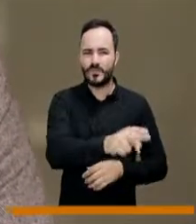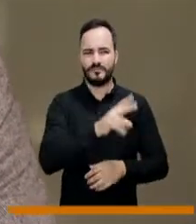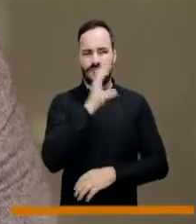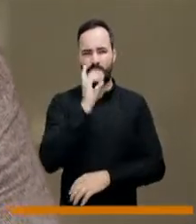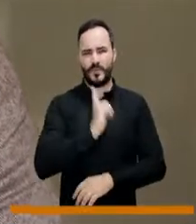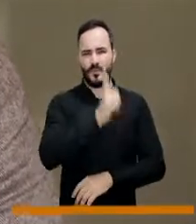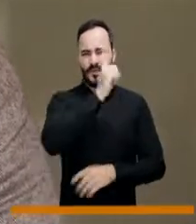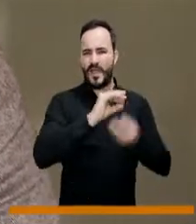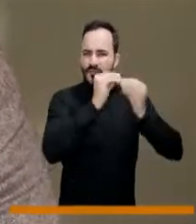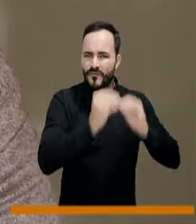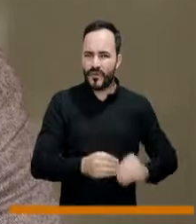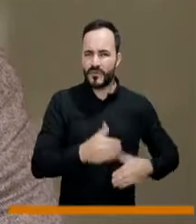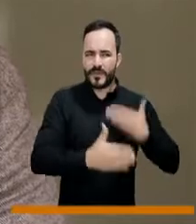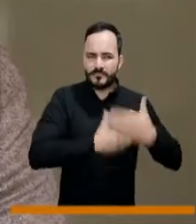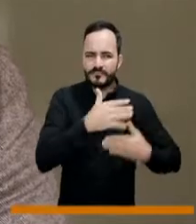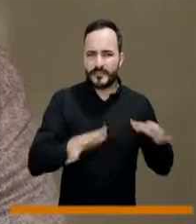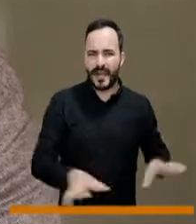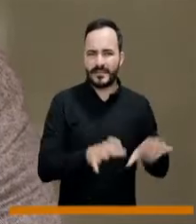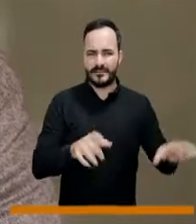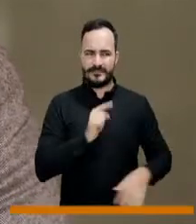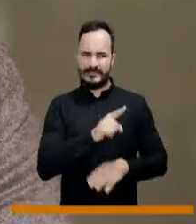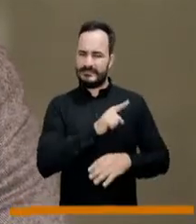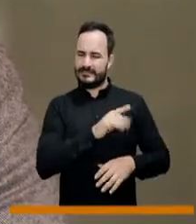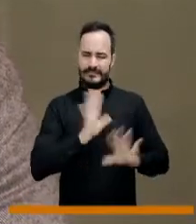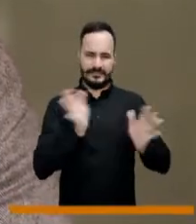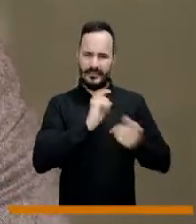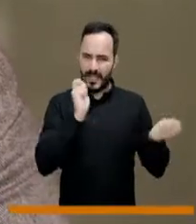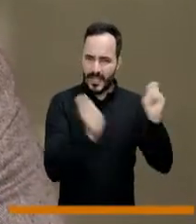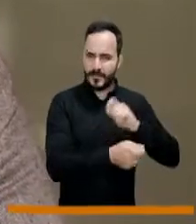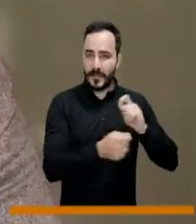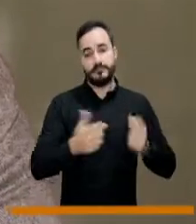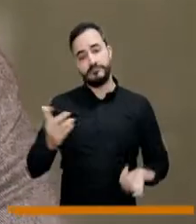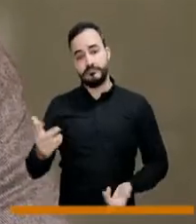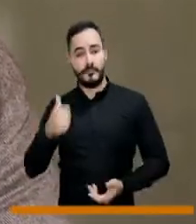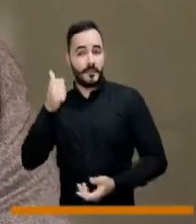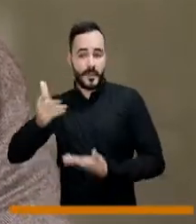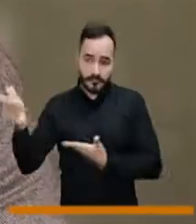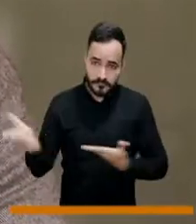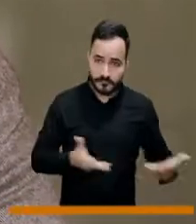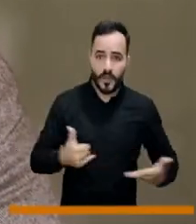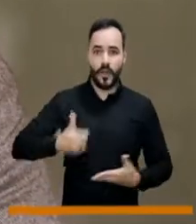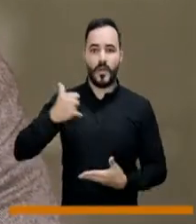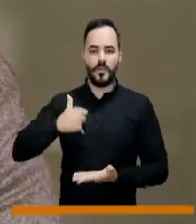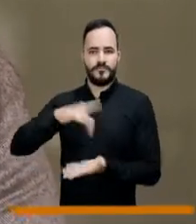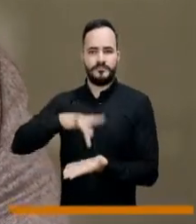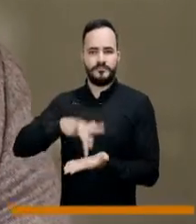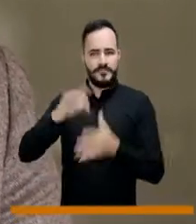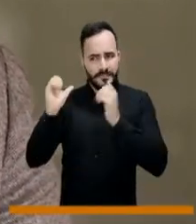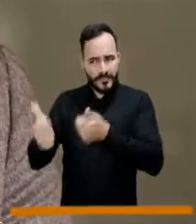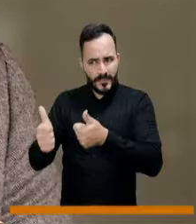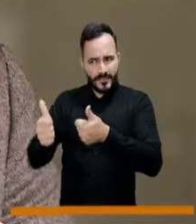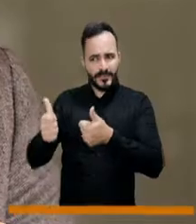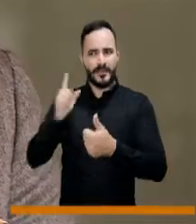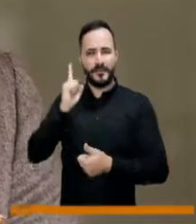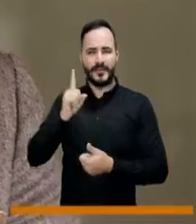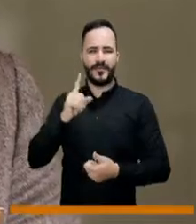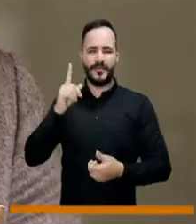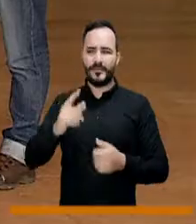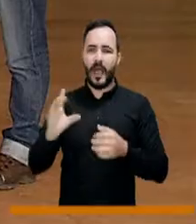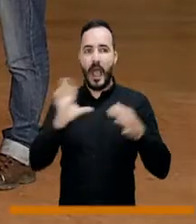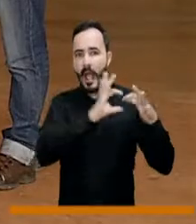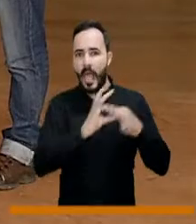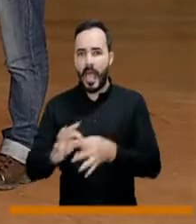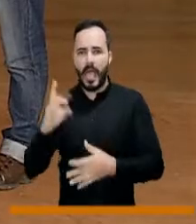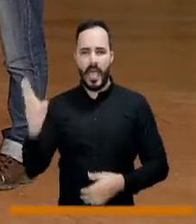las prácticas, la cultura política y democrática. Entonces sí está bien que los jóvenes participen, pero que participen renovando las formas como se hace la